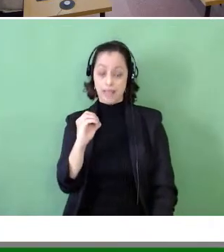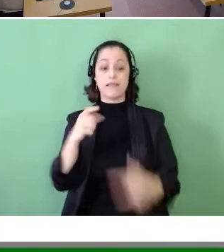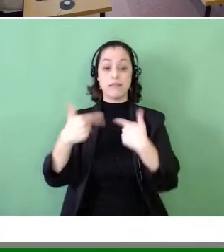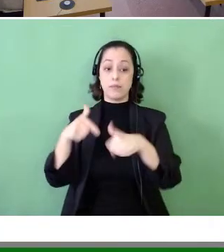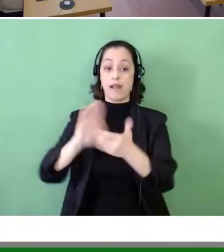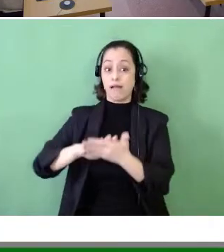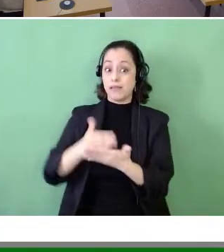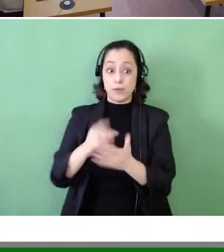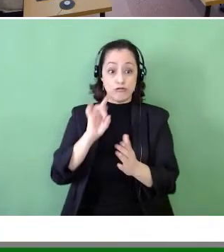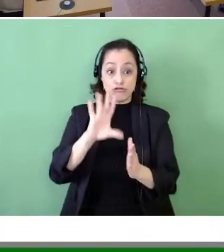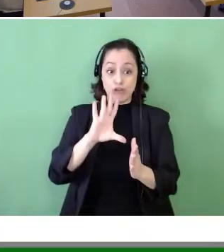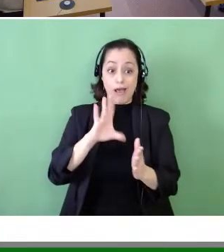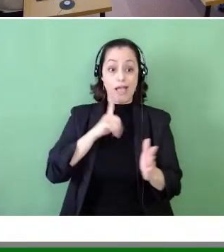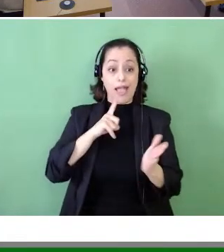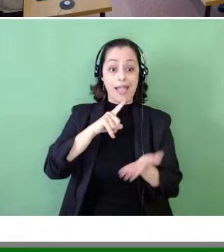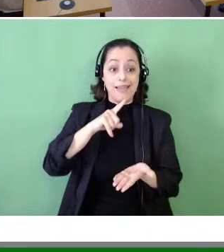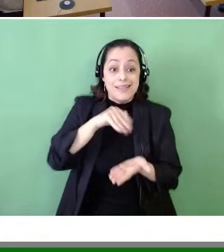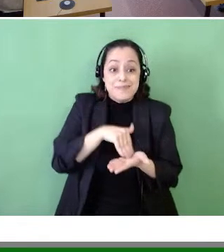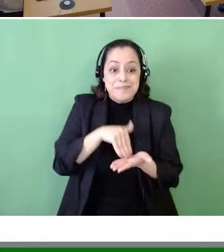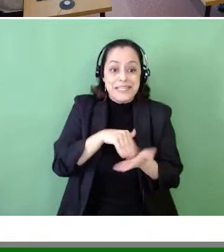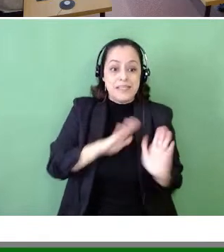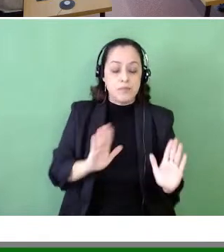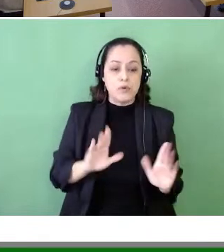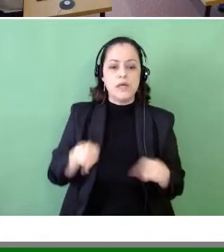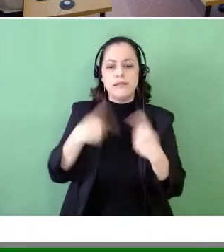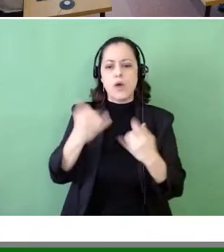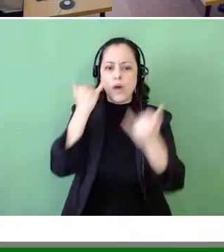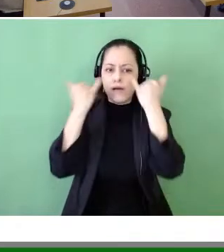aquí, estos datos nos apuntan que